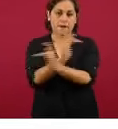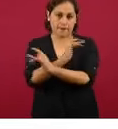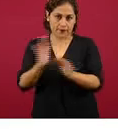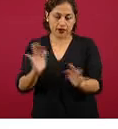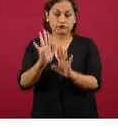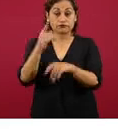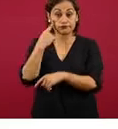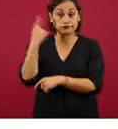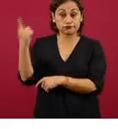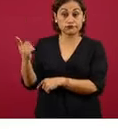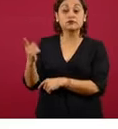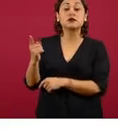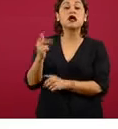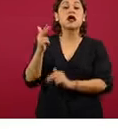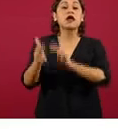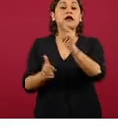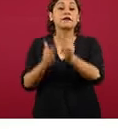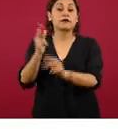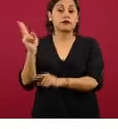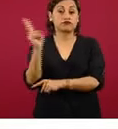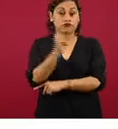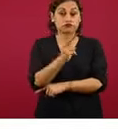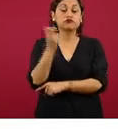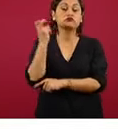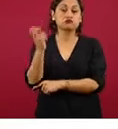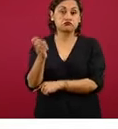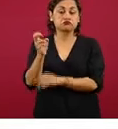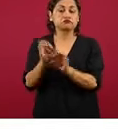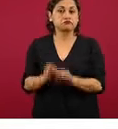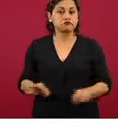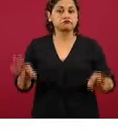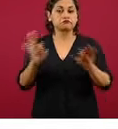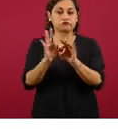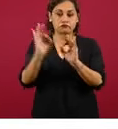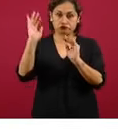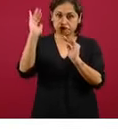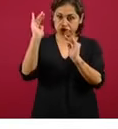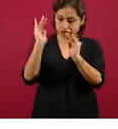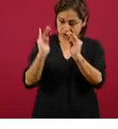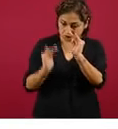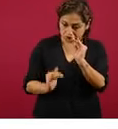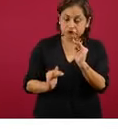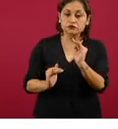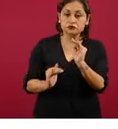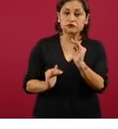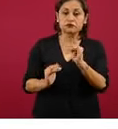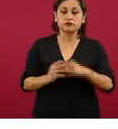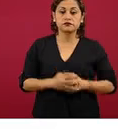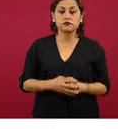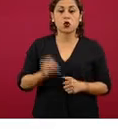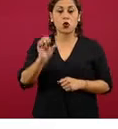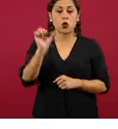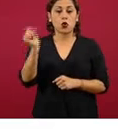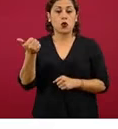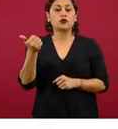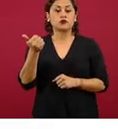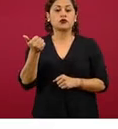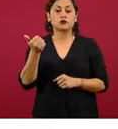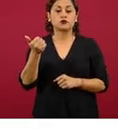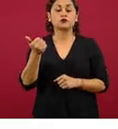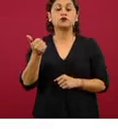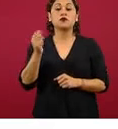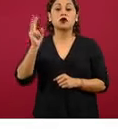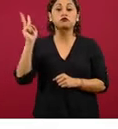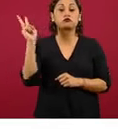mantenido prácticamente con una disminución importante de la movilidad y prácticamente constante. El trolebús también